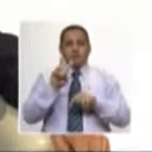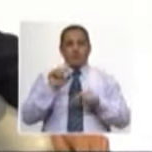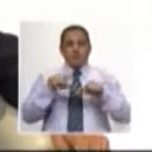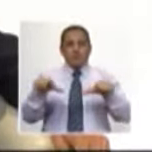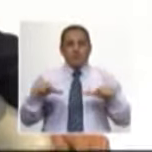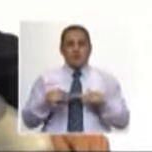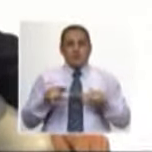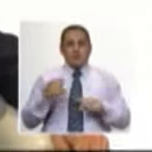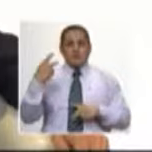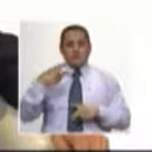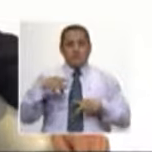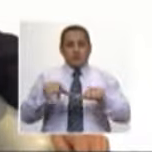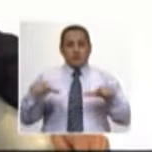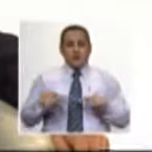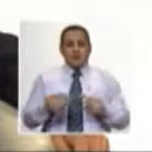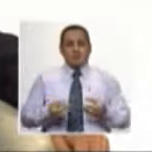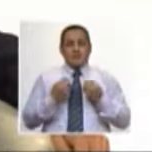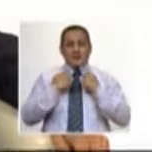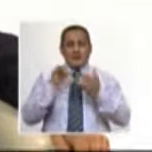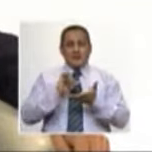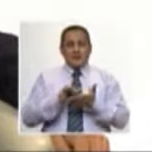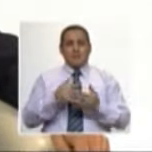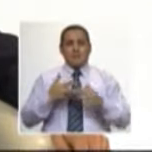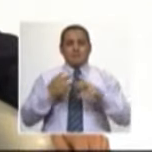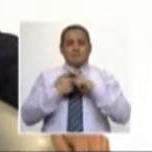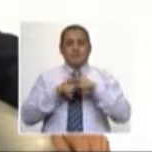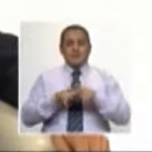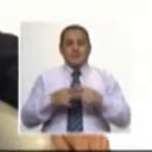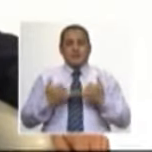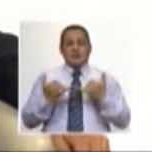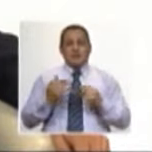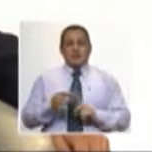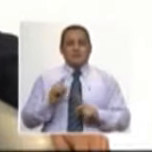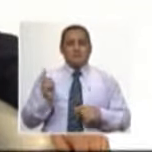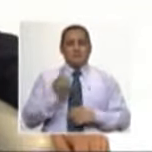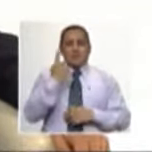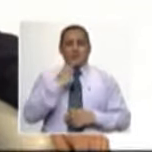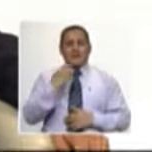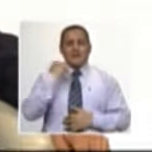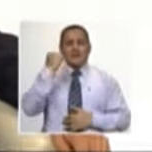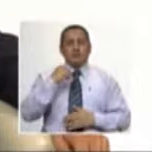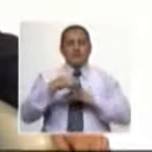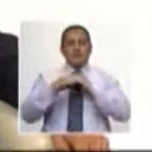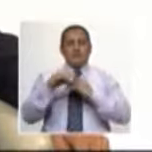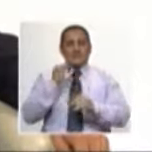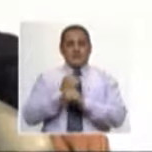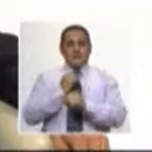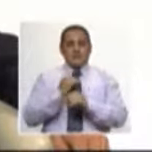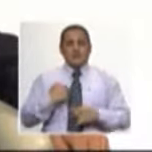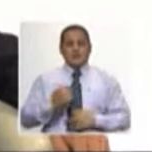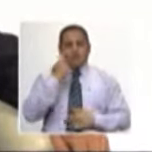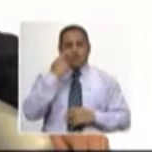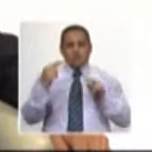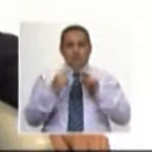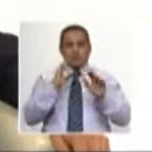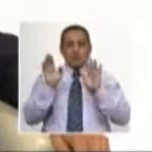El subjetivo, para lo cual se parte de el principio derecho de igualdad religiosa, que está reconocido en el